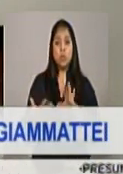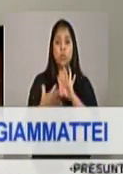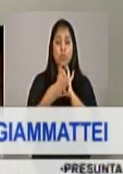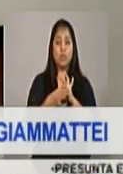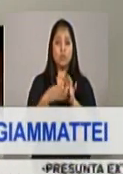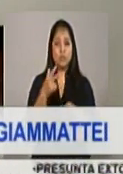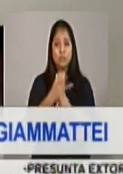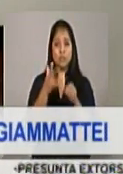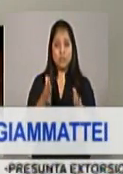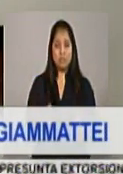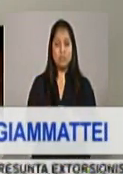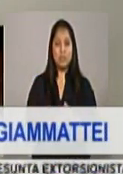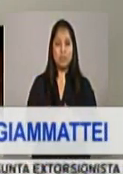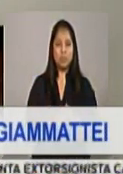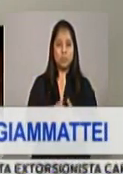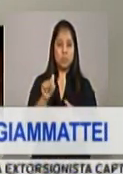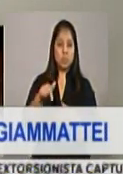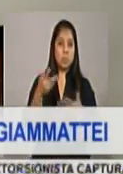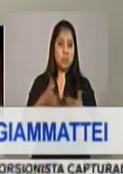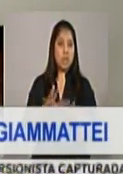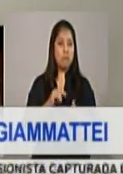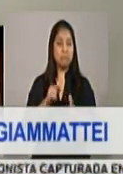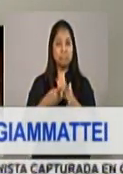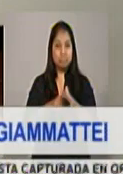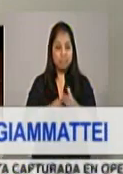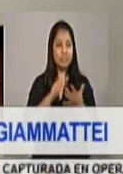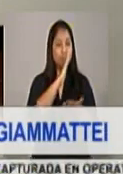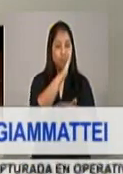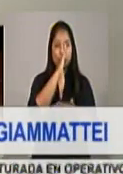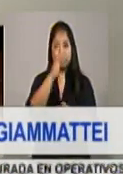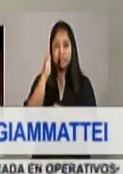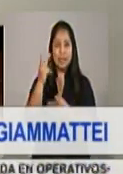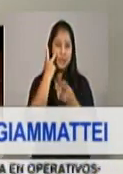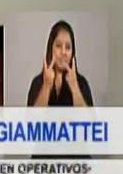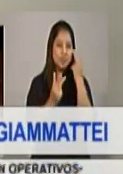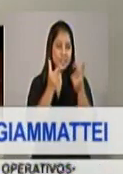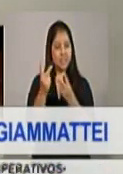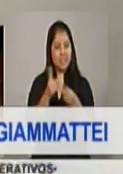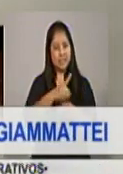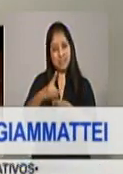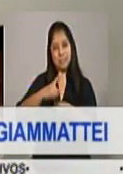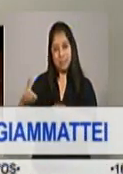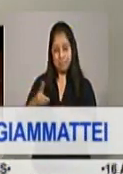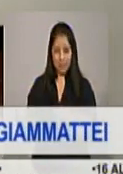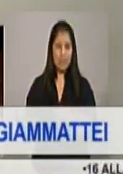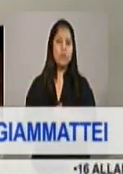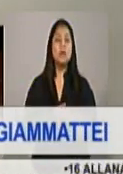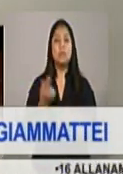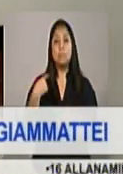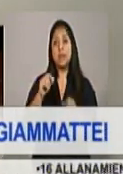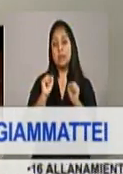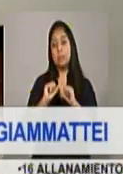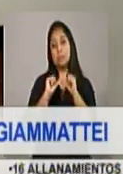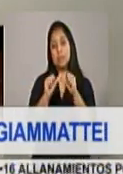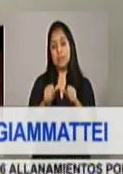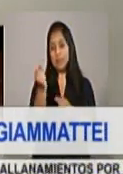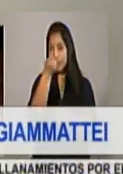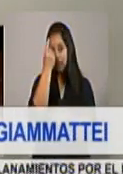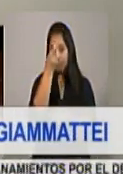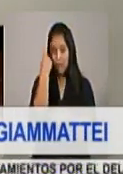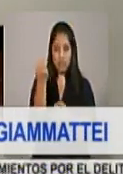de los que arrancaré a visitar al interior del país para que sigamos hablando con los distintos